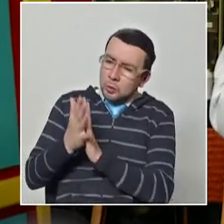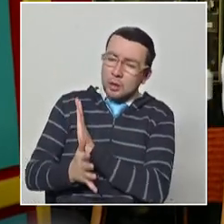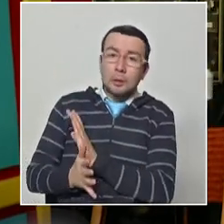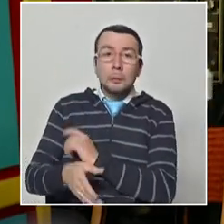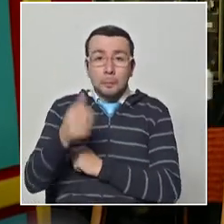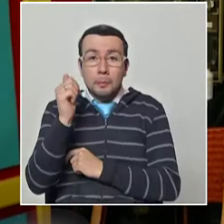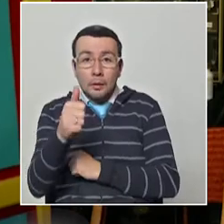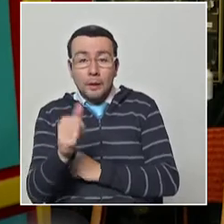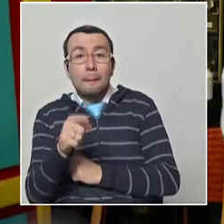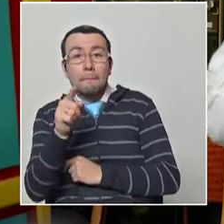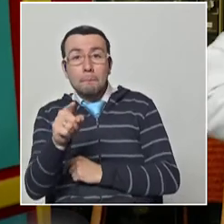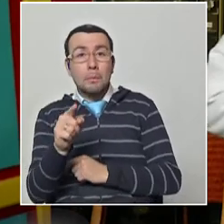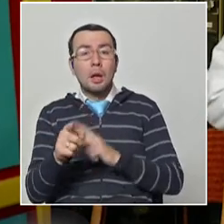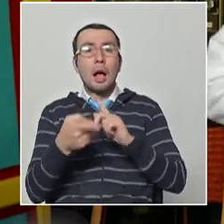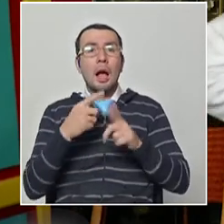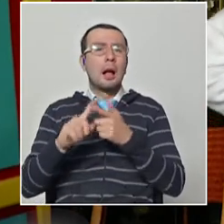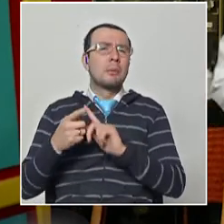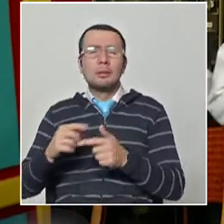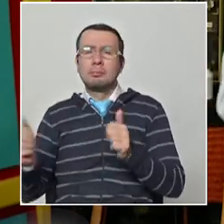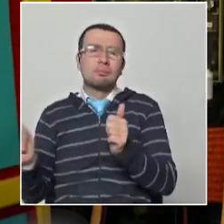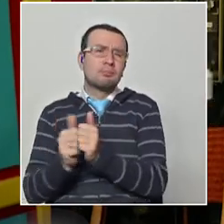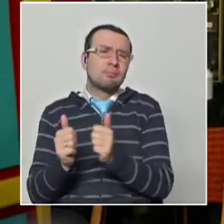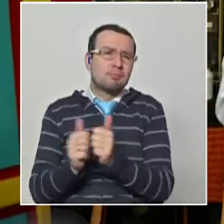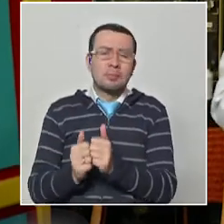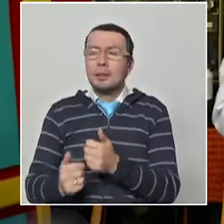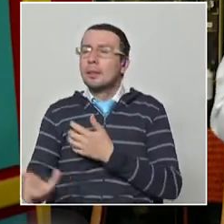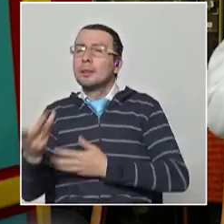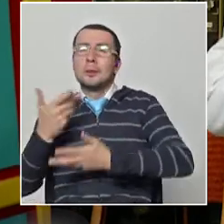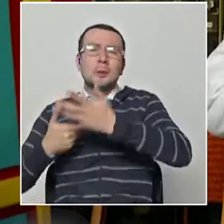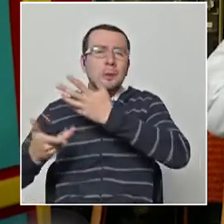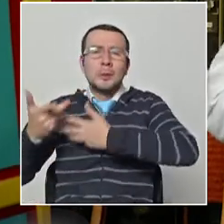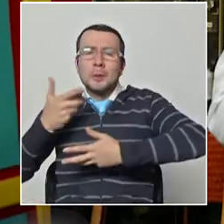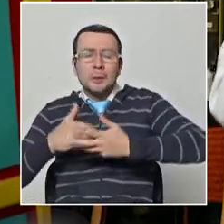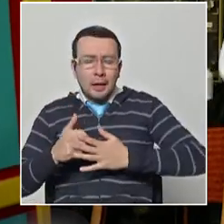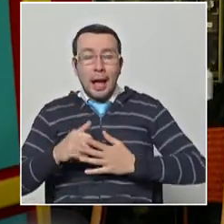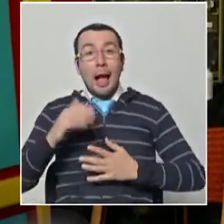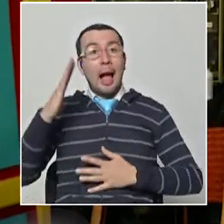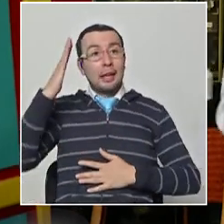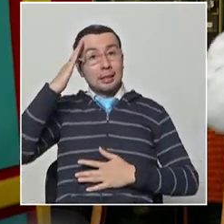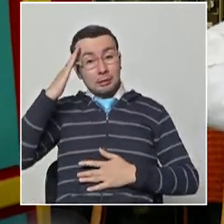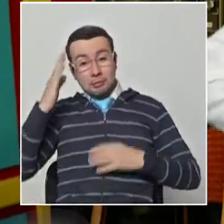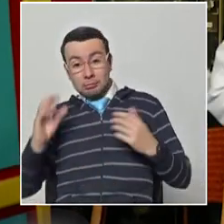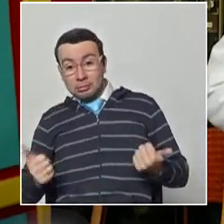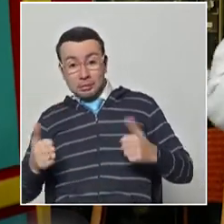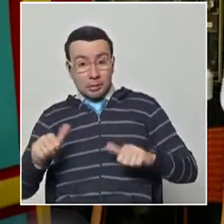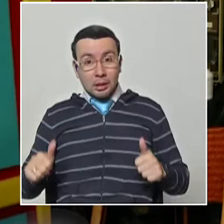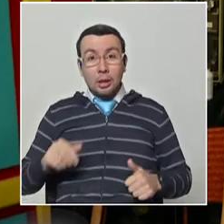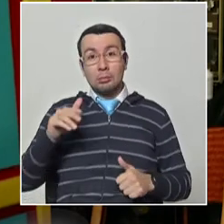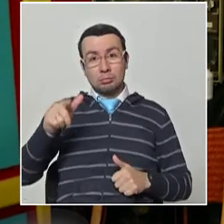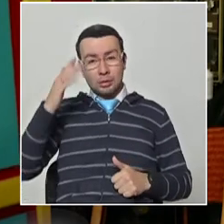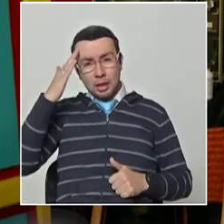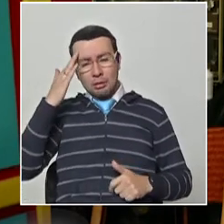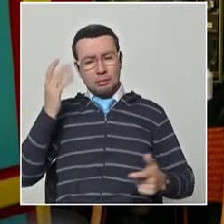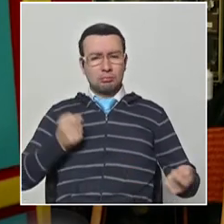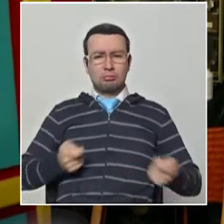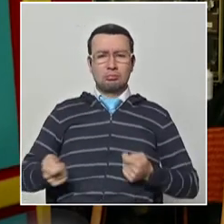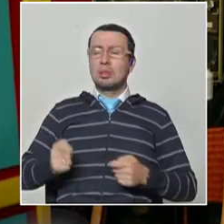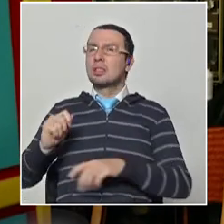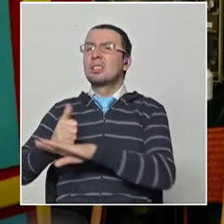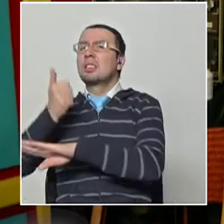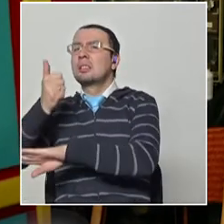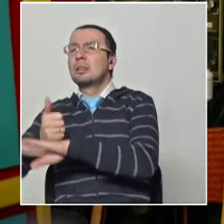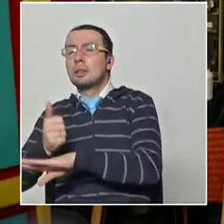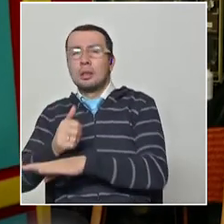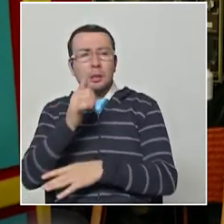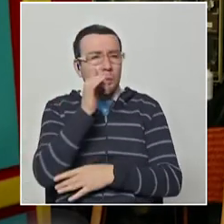como compañeros de viaje no digamos pacientes compañeros de viaje se dan cuenta que son los que tienen la herramienta que son los directores los